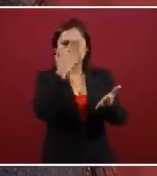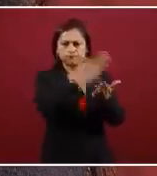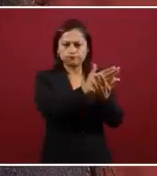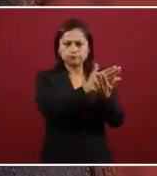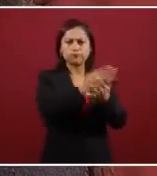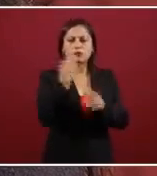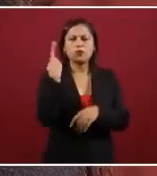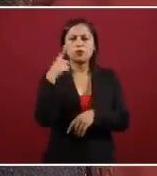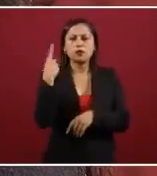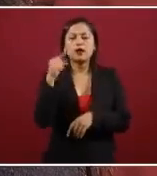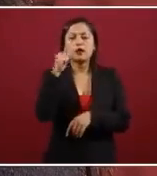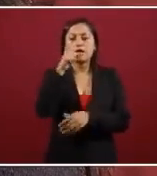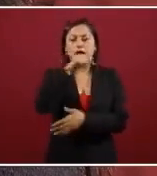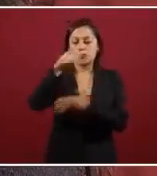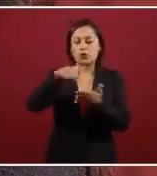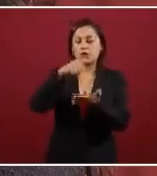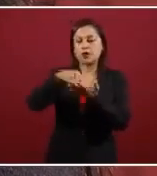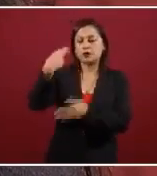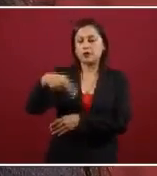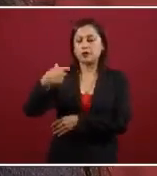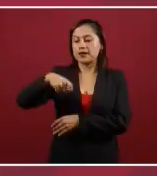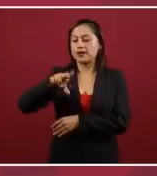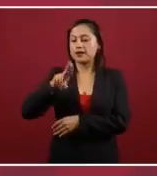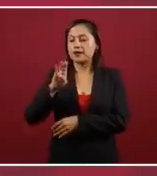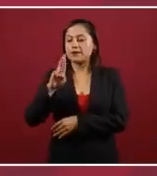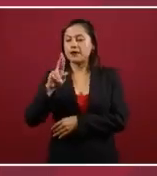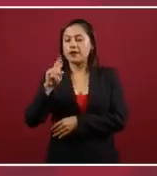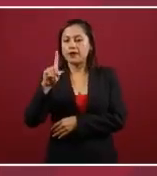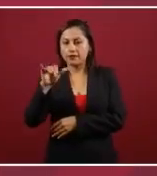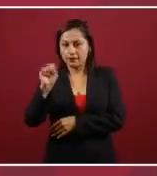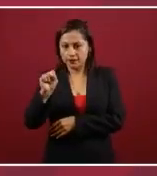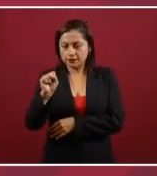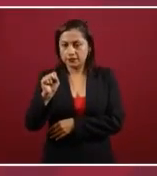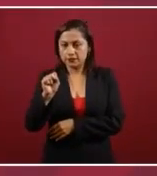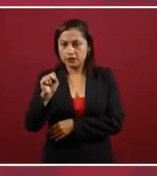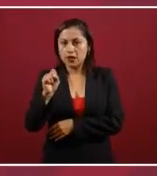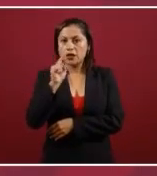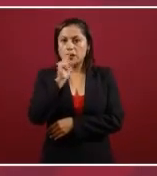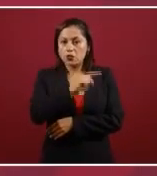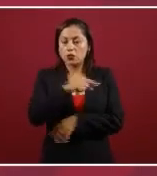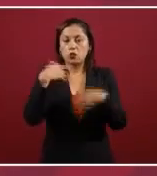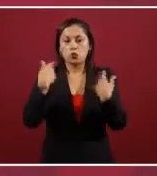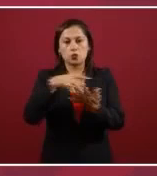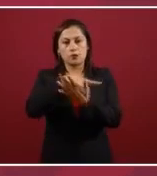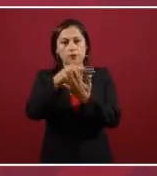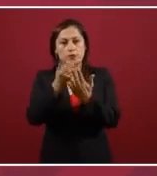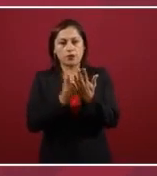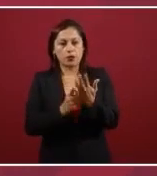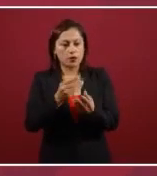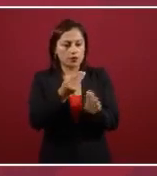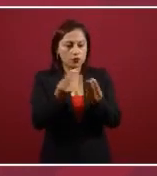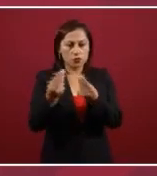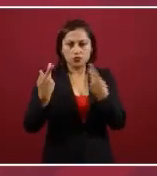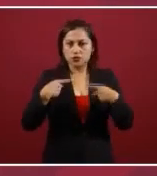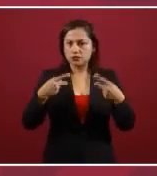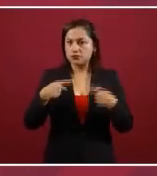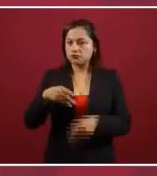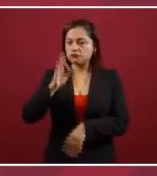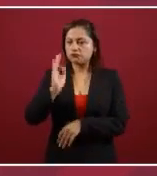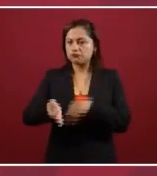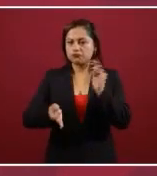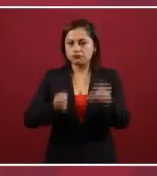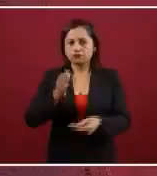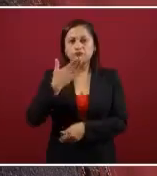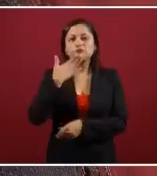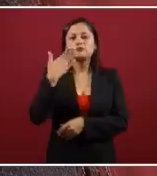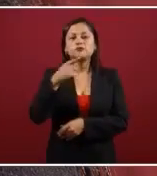región de las Quebradas, y fue… Es muy bien recibido el programa. Estuvimos en el municipio de Canelas y